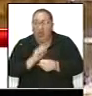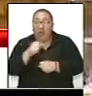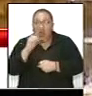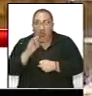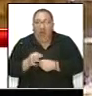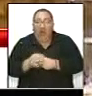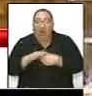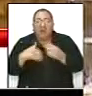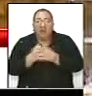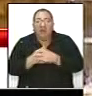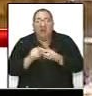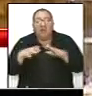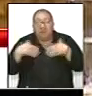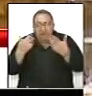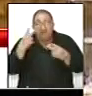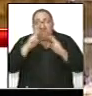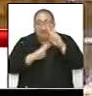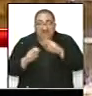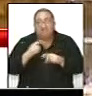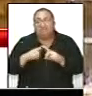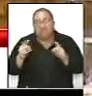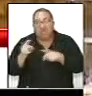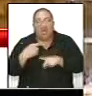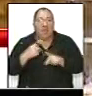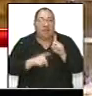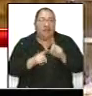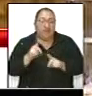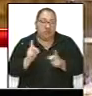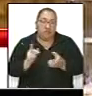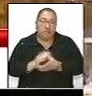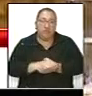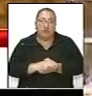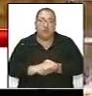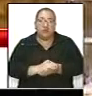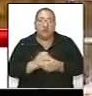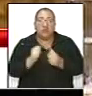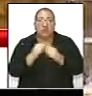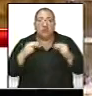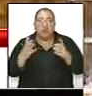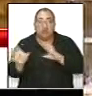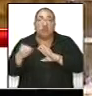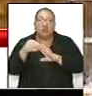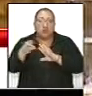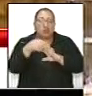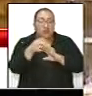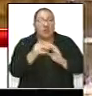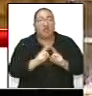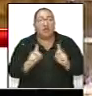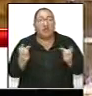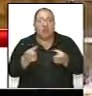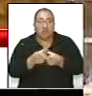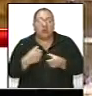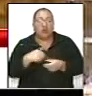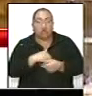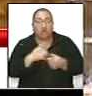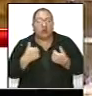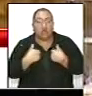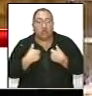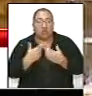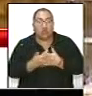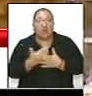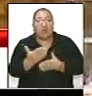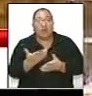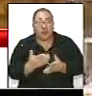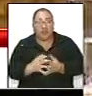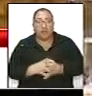ciertamente vamos viendo diferencias entre ellas en cuanto a el nivel de cumplimiento con cada una de las condiciones que tenemos que